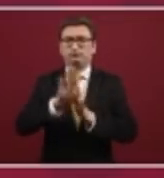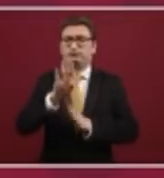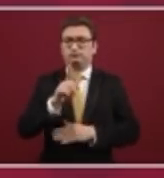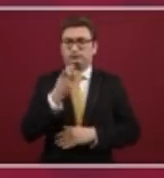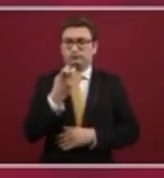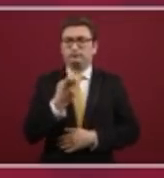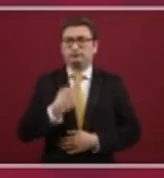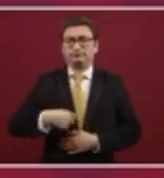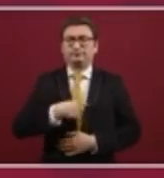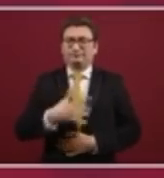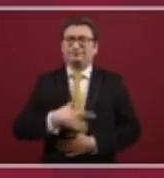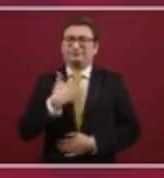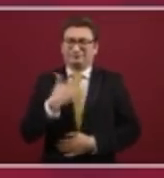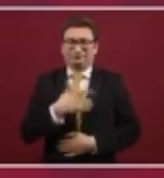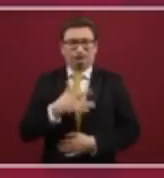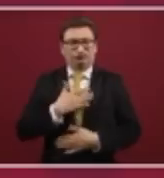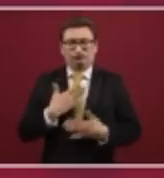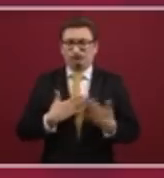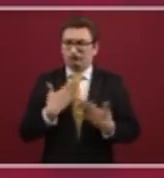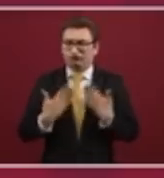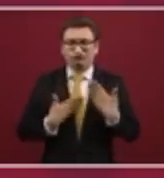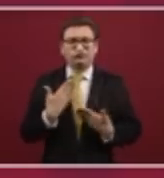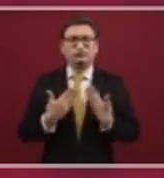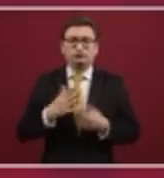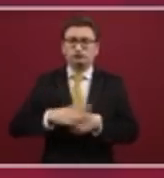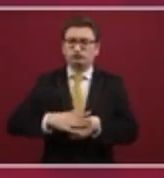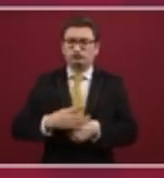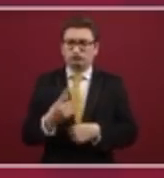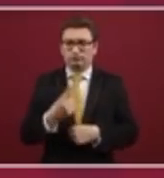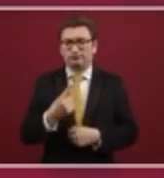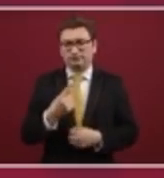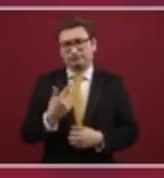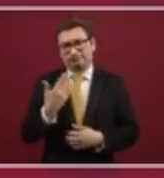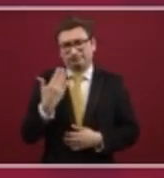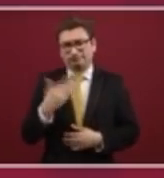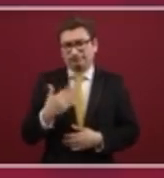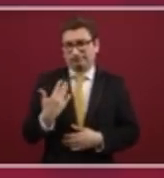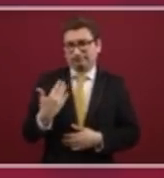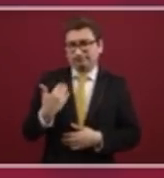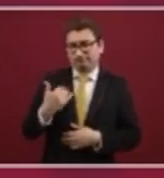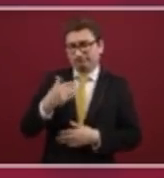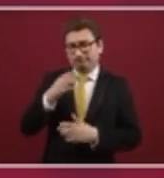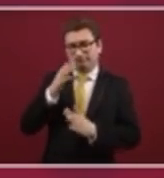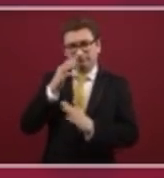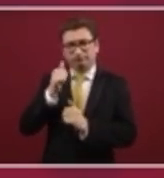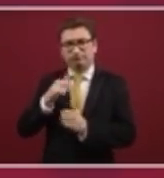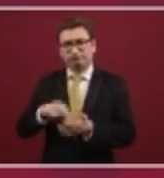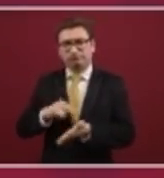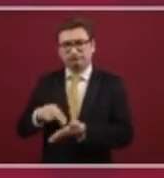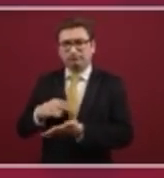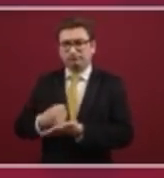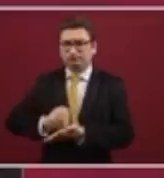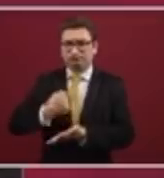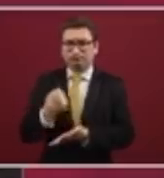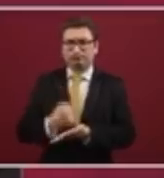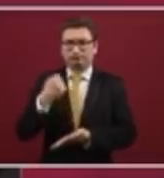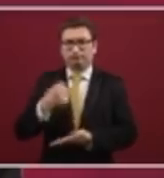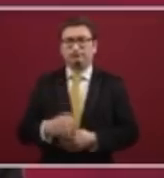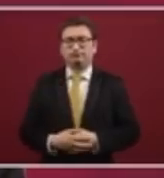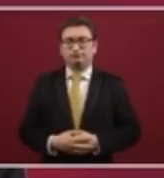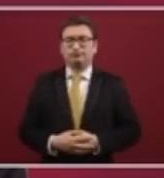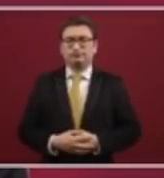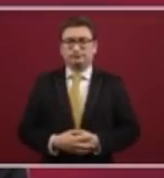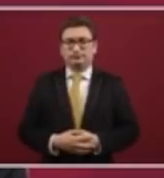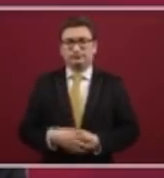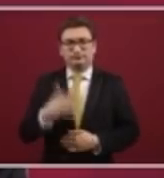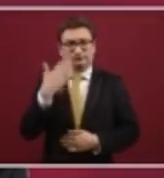de mayo, reportada por el Instituto Mexicano del Seguro Social, el presidente dijo que no se tomó en cuenta a beneficiarios de nuevos programas